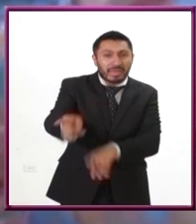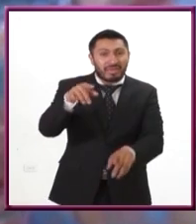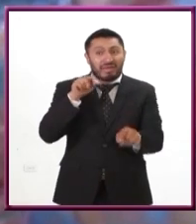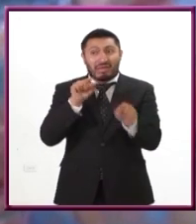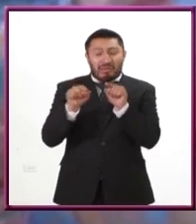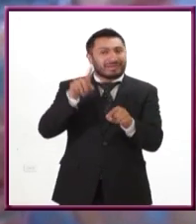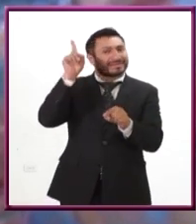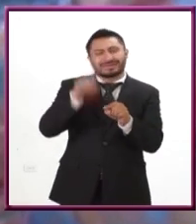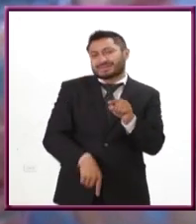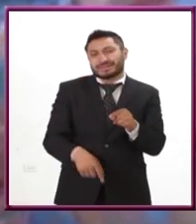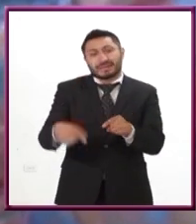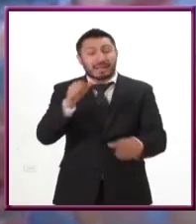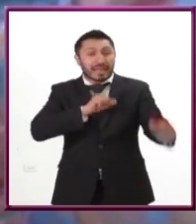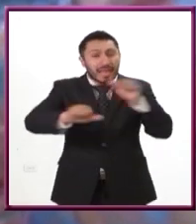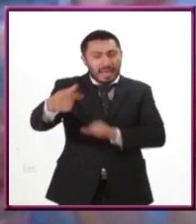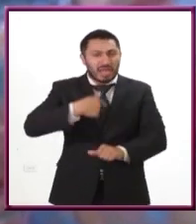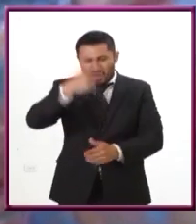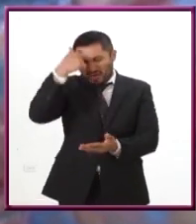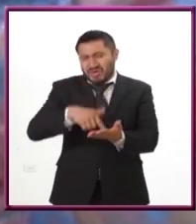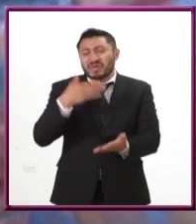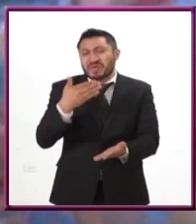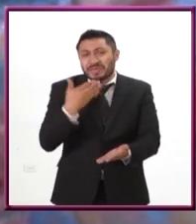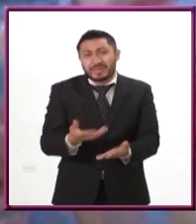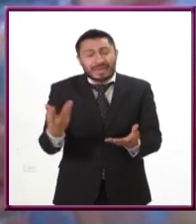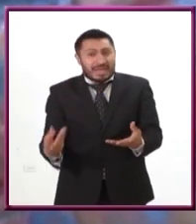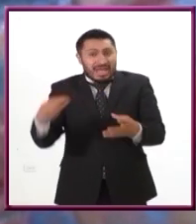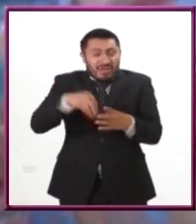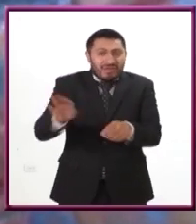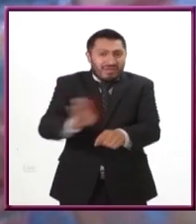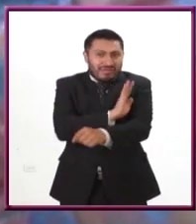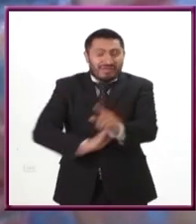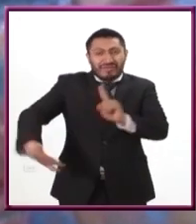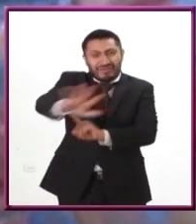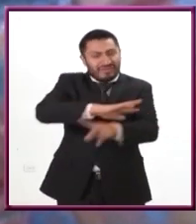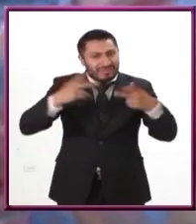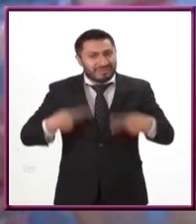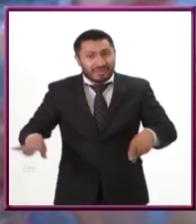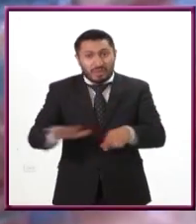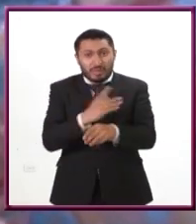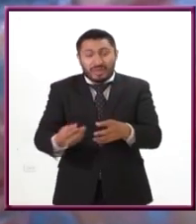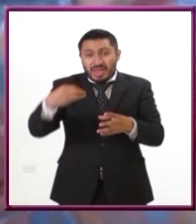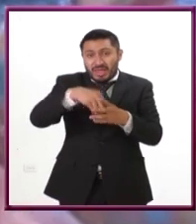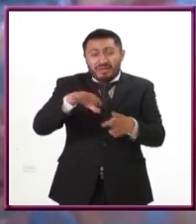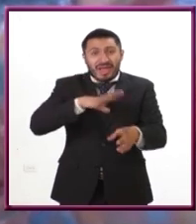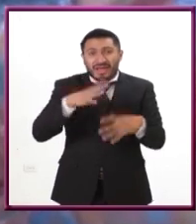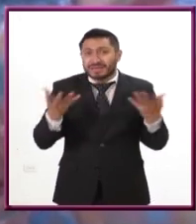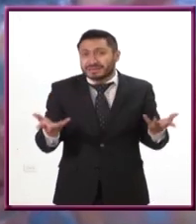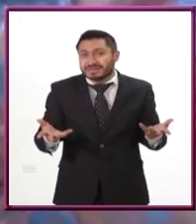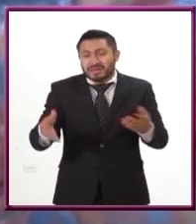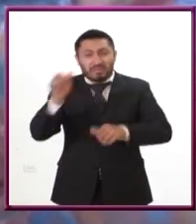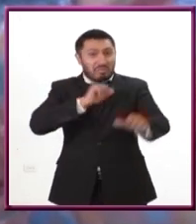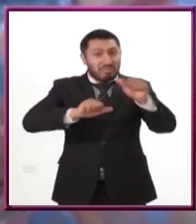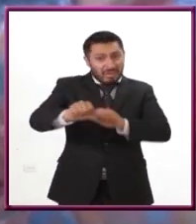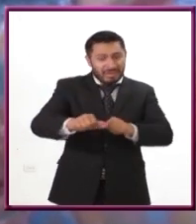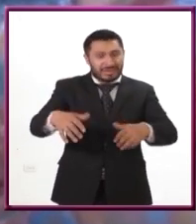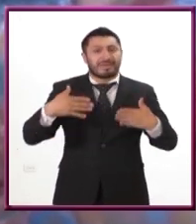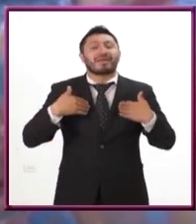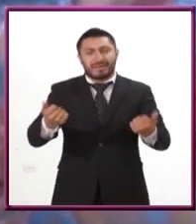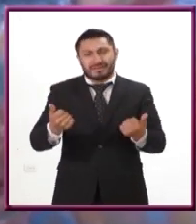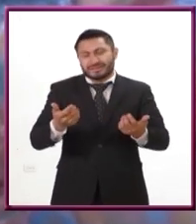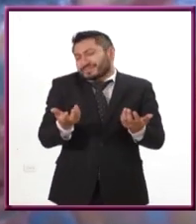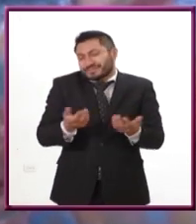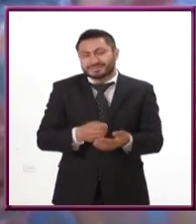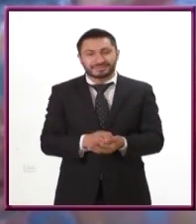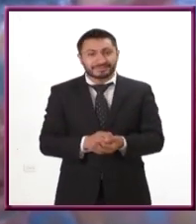ser empáticos entre unos y otros, que es donde yo soy fiel creyente, que de la inclusión nos beneficiamos todos, porque la inclusión no es más que empatía